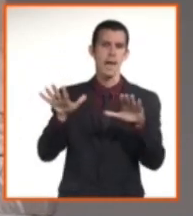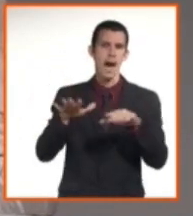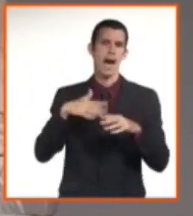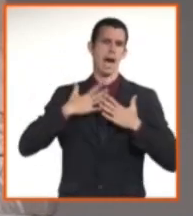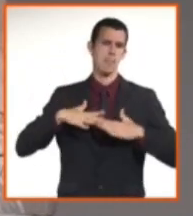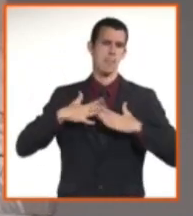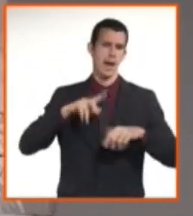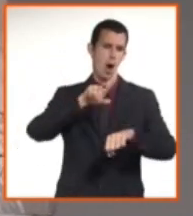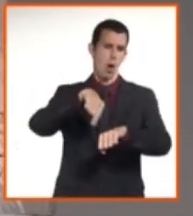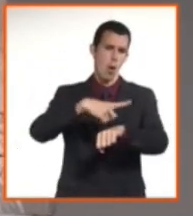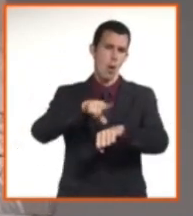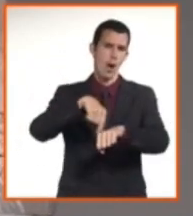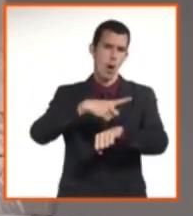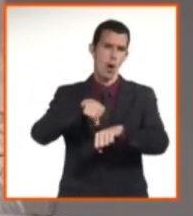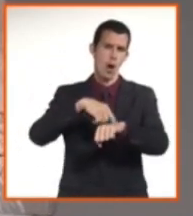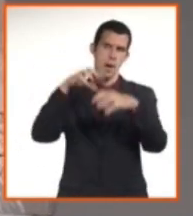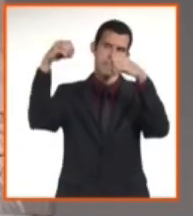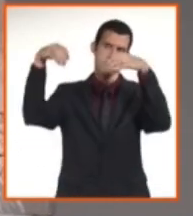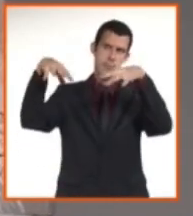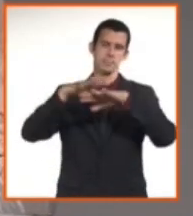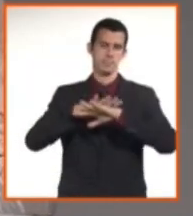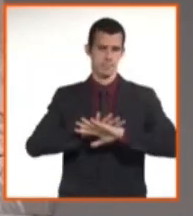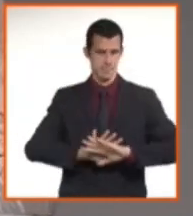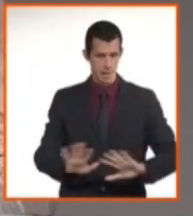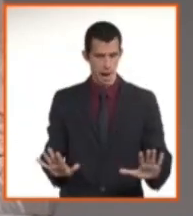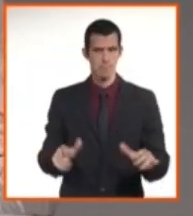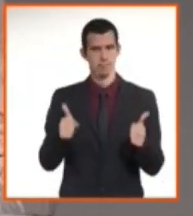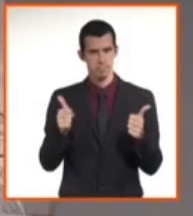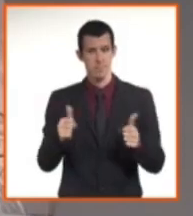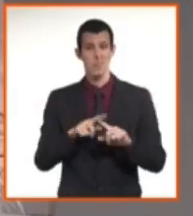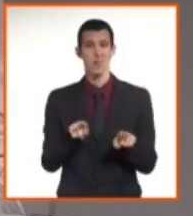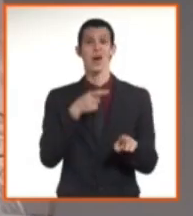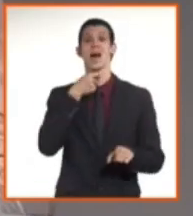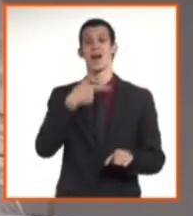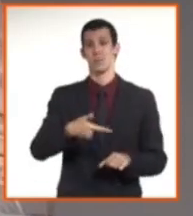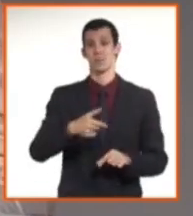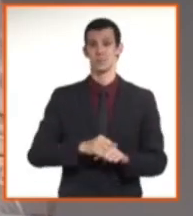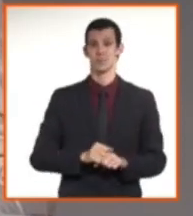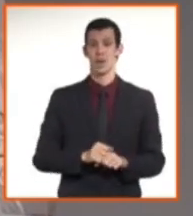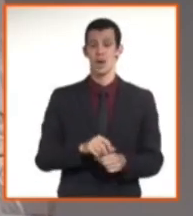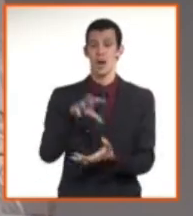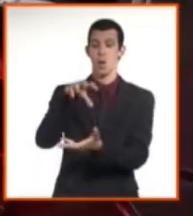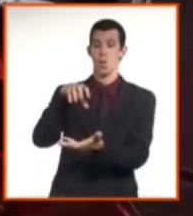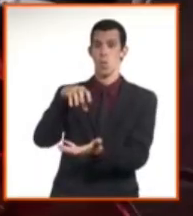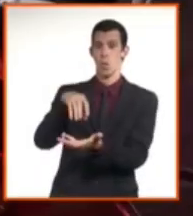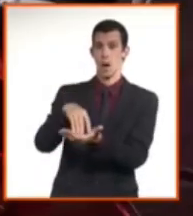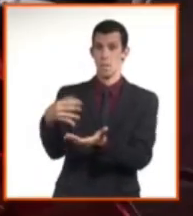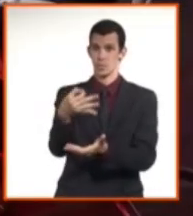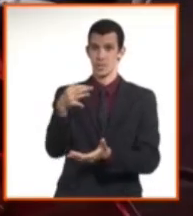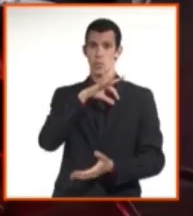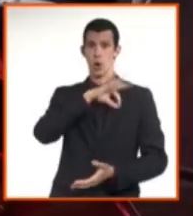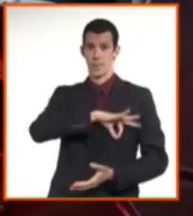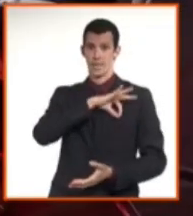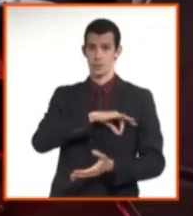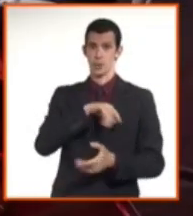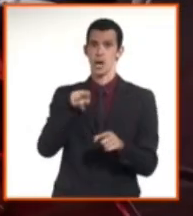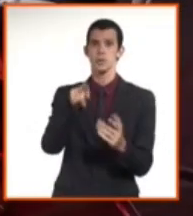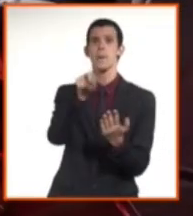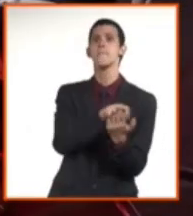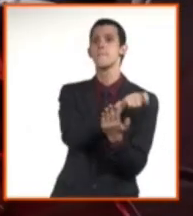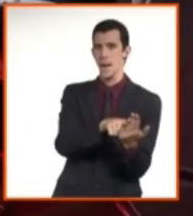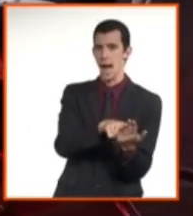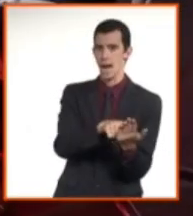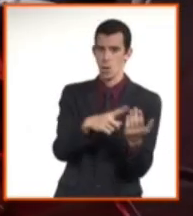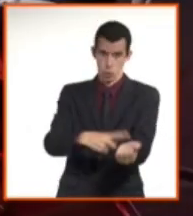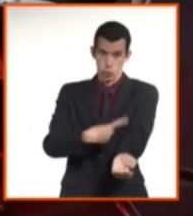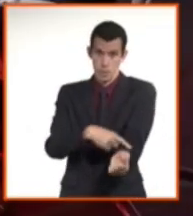pasó? Es decir, usted tiene un circuito que está en apagón, está en afectación. El, tiene el apagón cuatro, programado. Un apagón programado, 4 o 5 horas, pero a